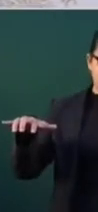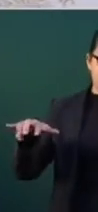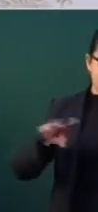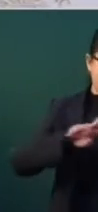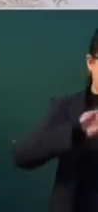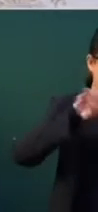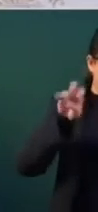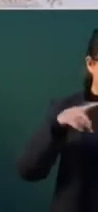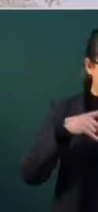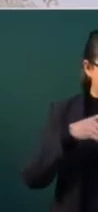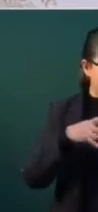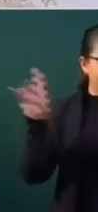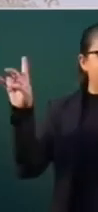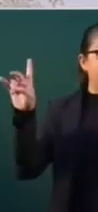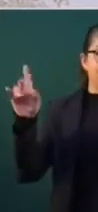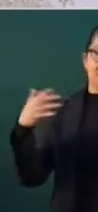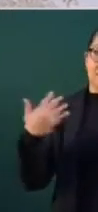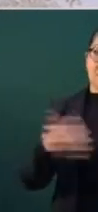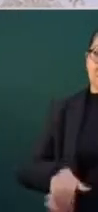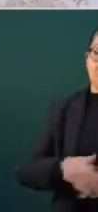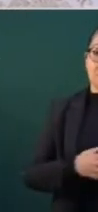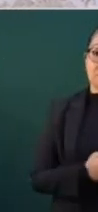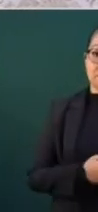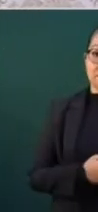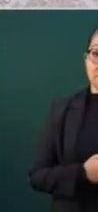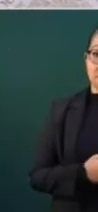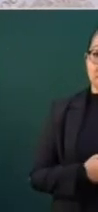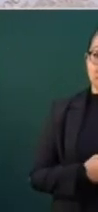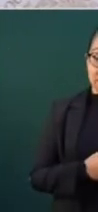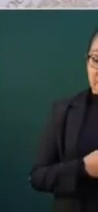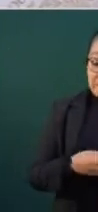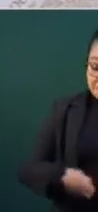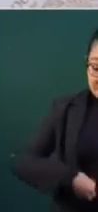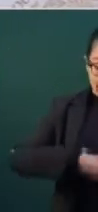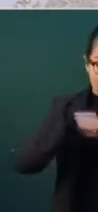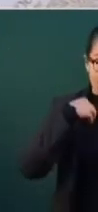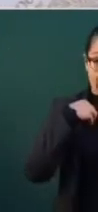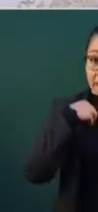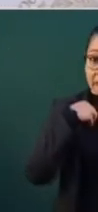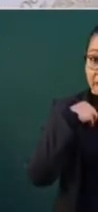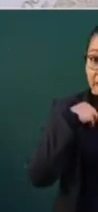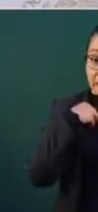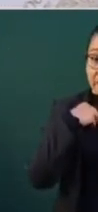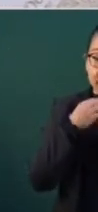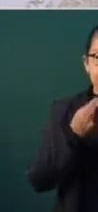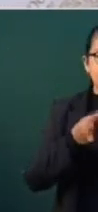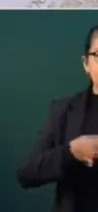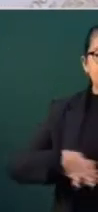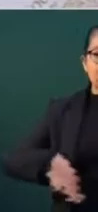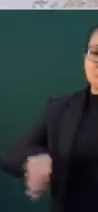La vida es lo más importante, es el principal de los derechos humanos,